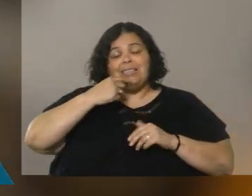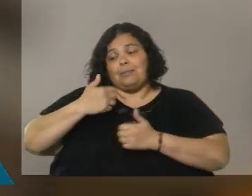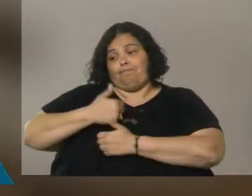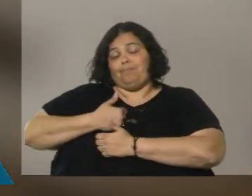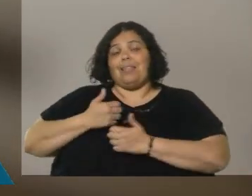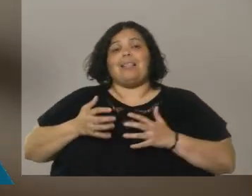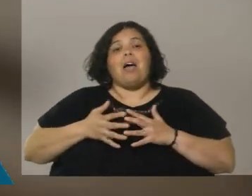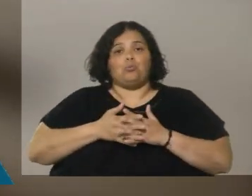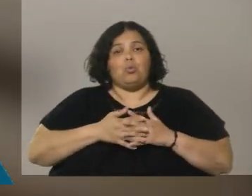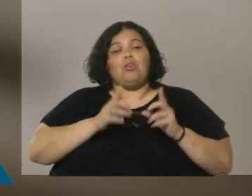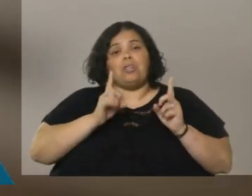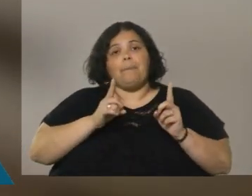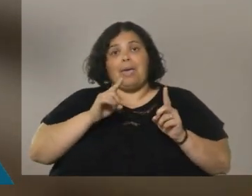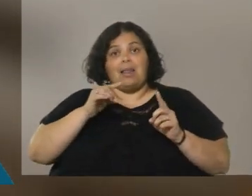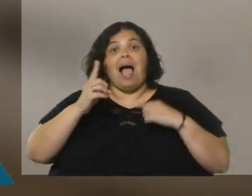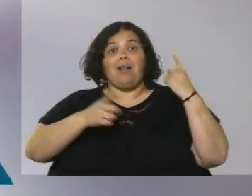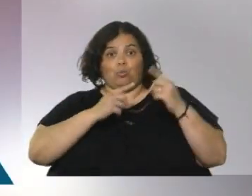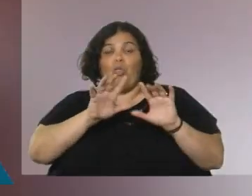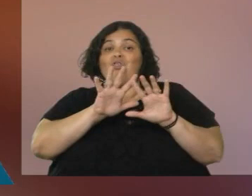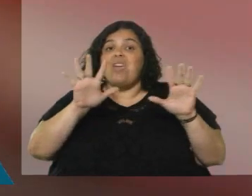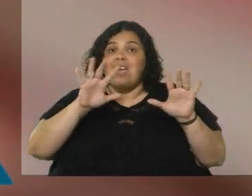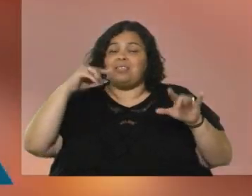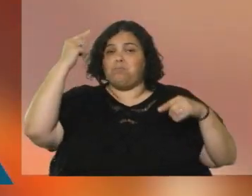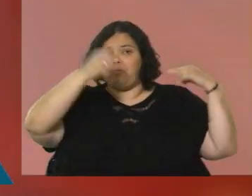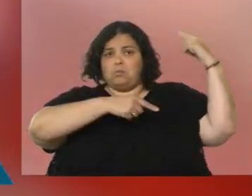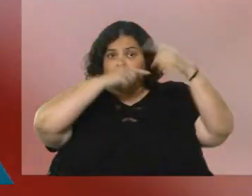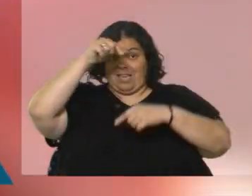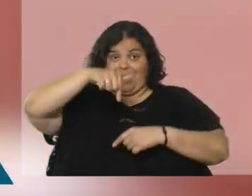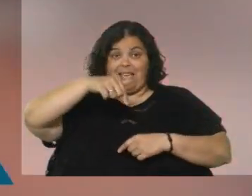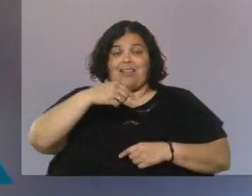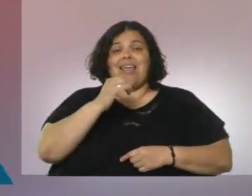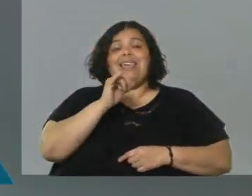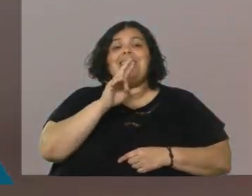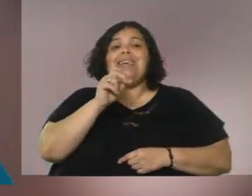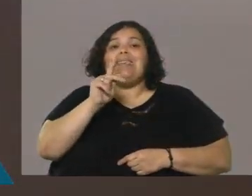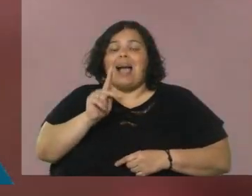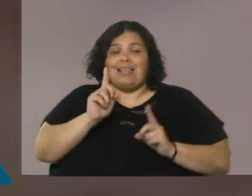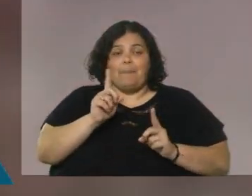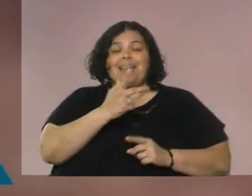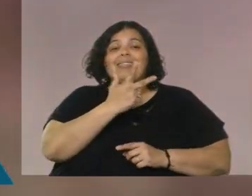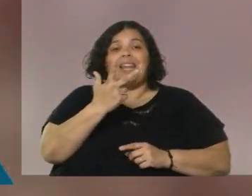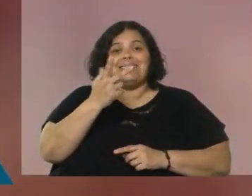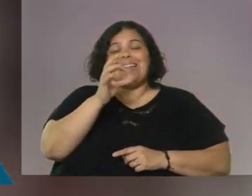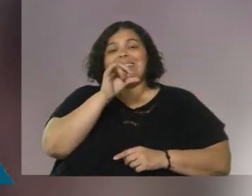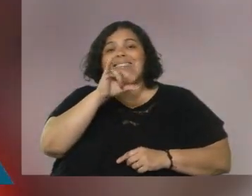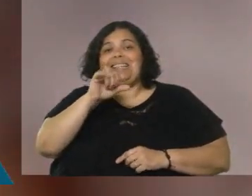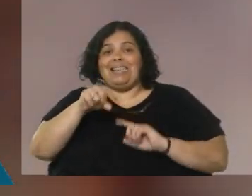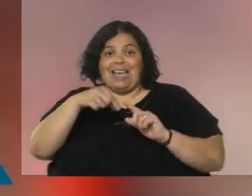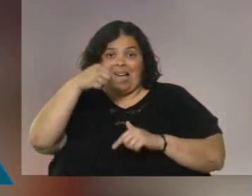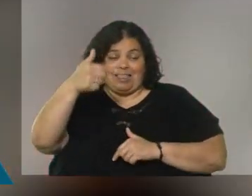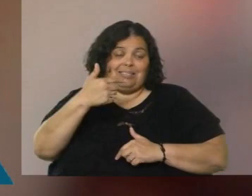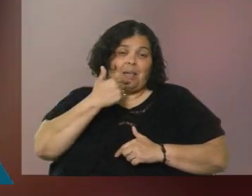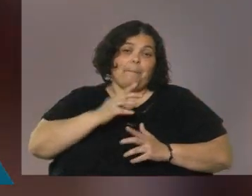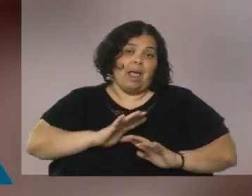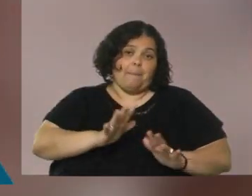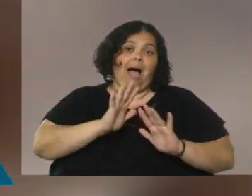y de la coalición han sido objeto de 10 ataques en Irak y tres en Siria en la última semana y dijo estar preparándose para la posible evacuación